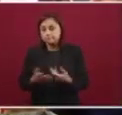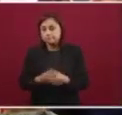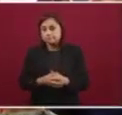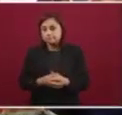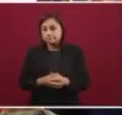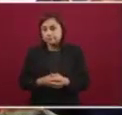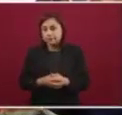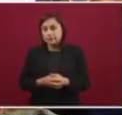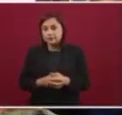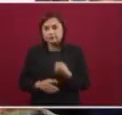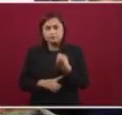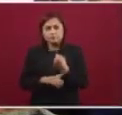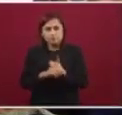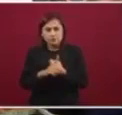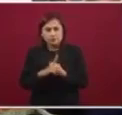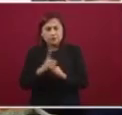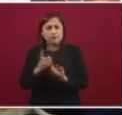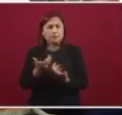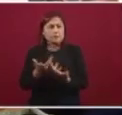estos hechos.